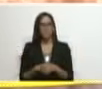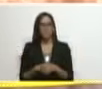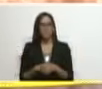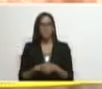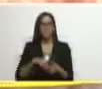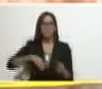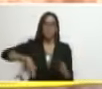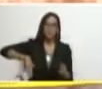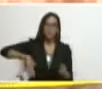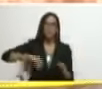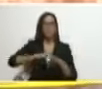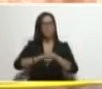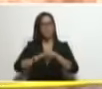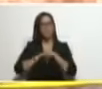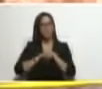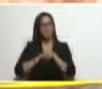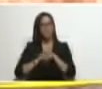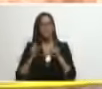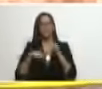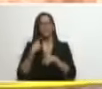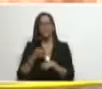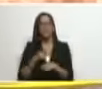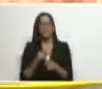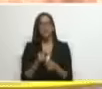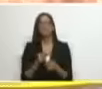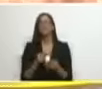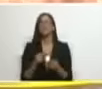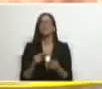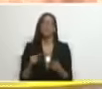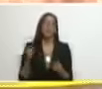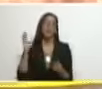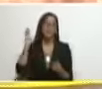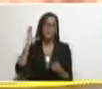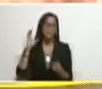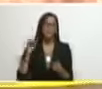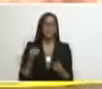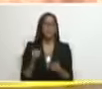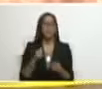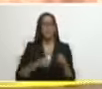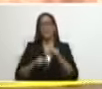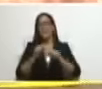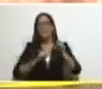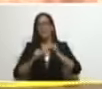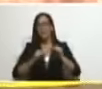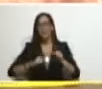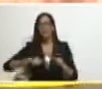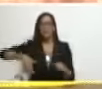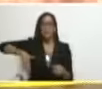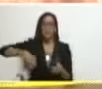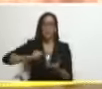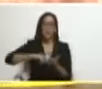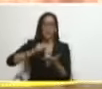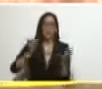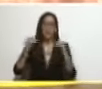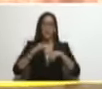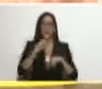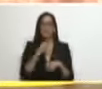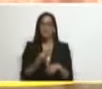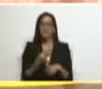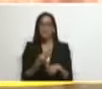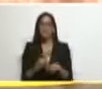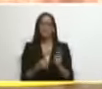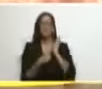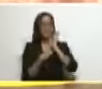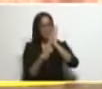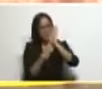Guyana Británica, después República Cooperativa de Guyana, con la firma del Acuerdo de Ginebra, queda de manera clara